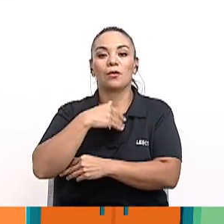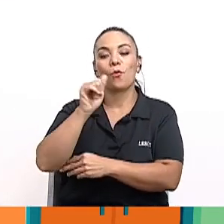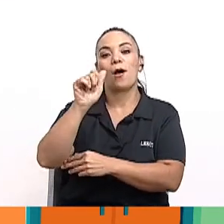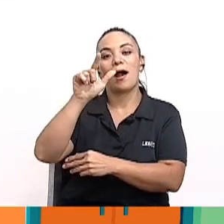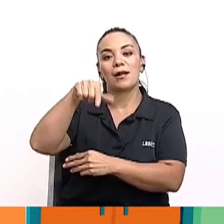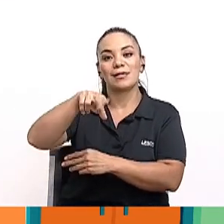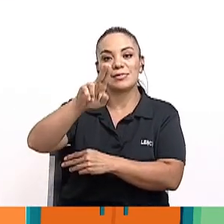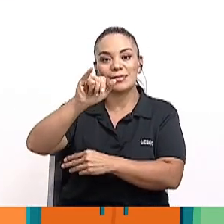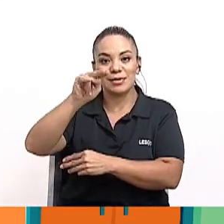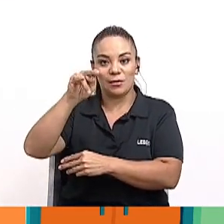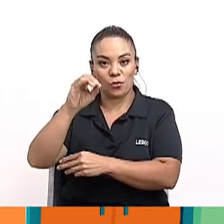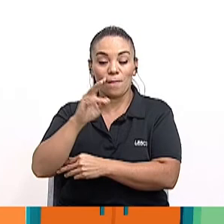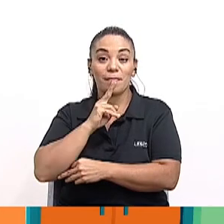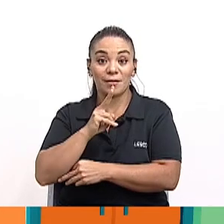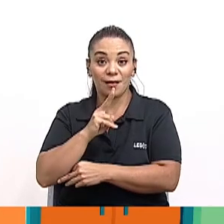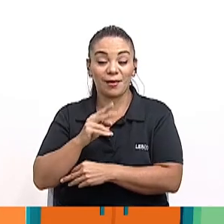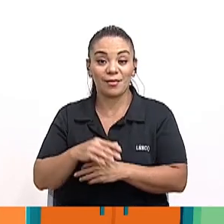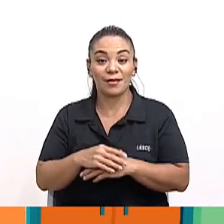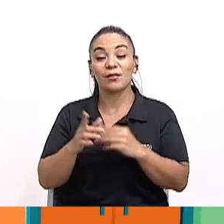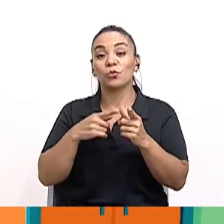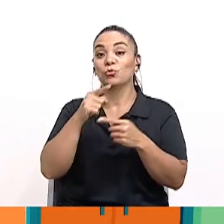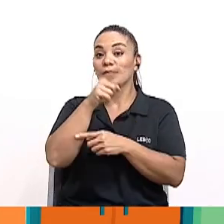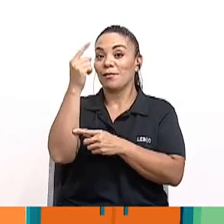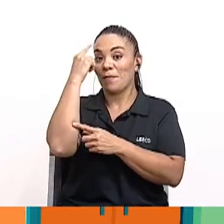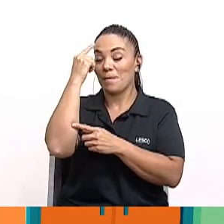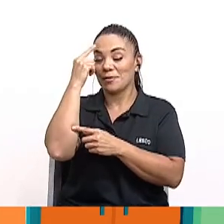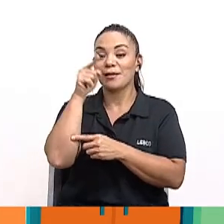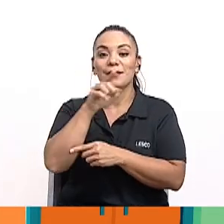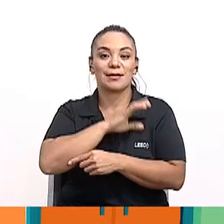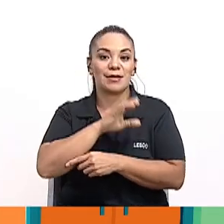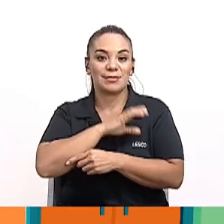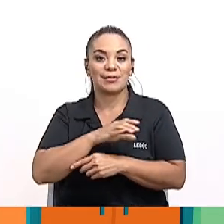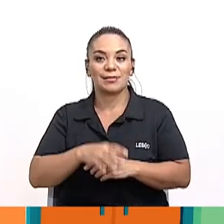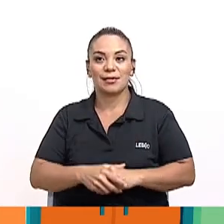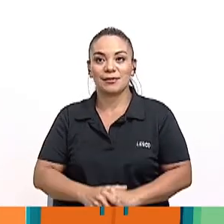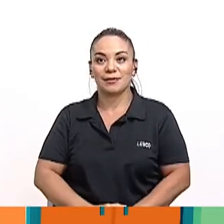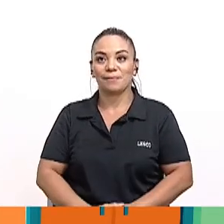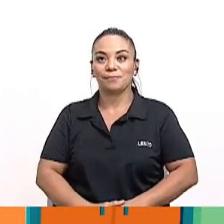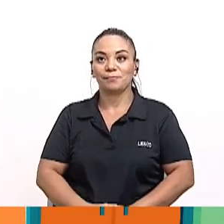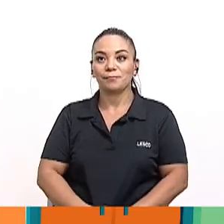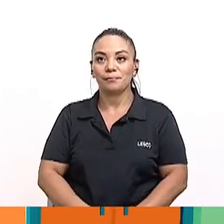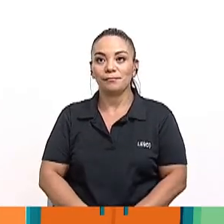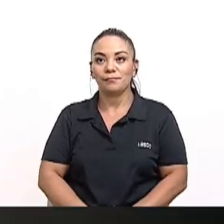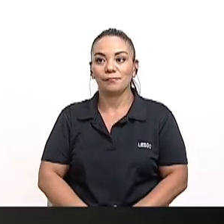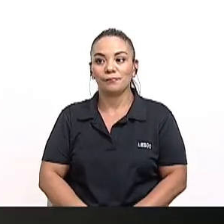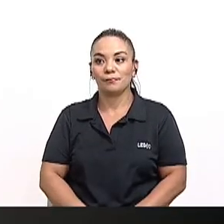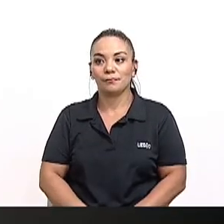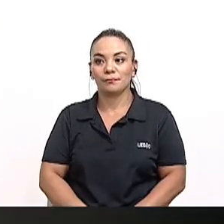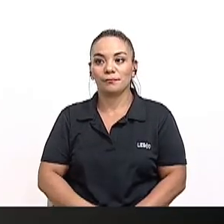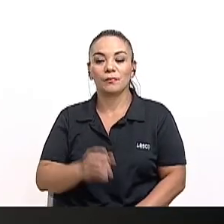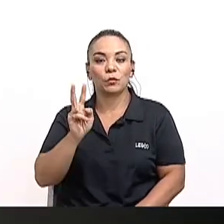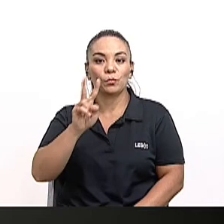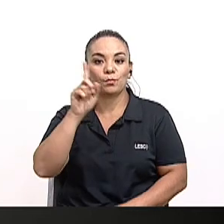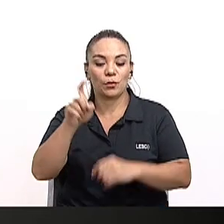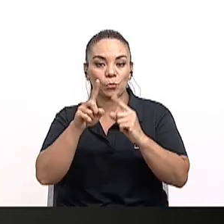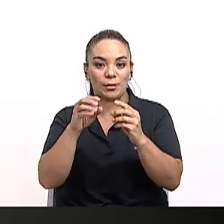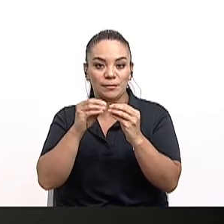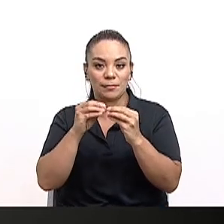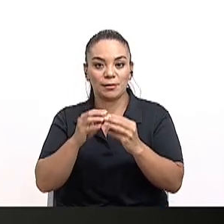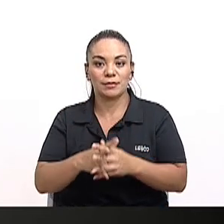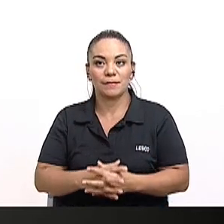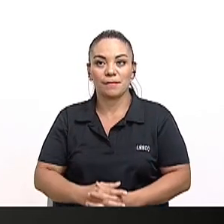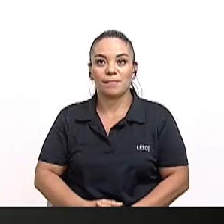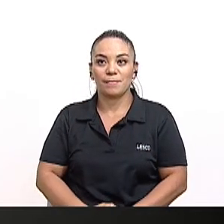alquino. ¿Sí? Entonces tienen que pensar en esas características. Vamos a hacer un par de preguntas más.